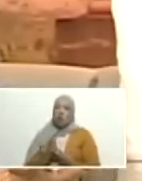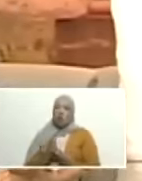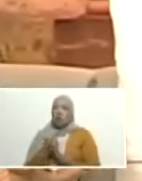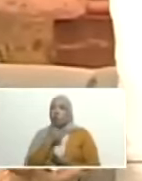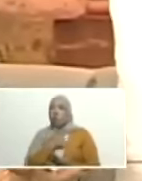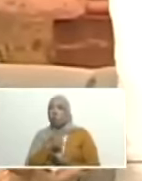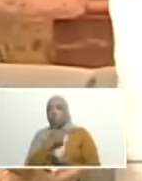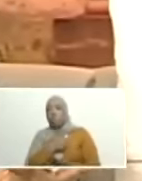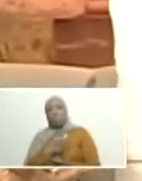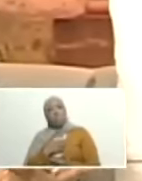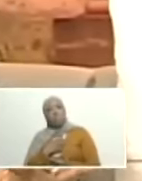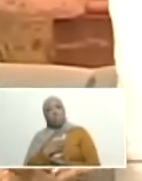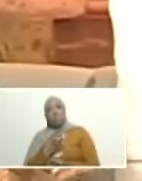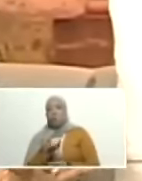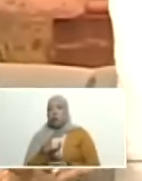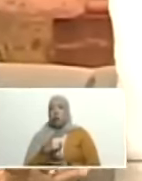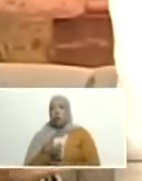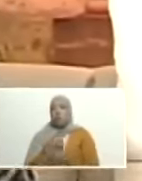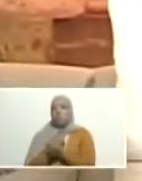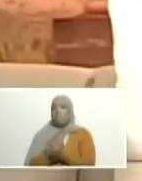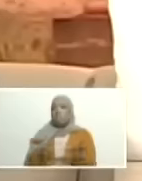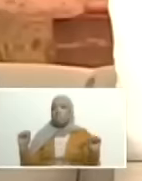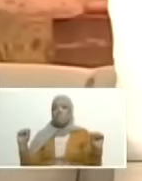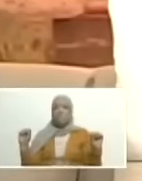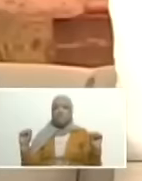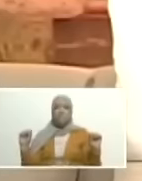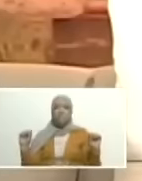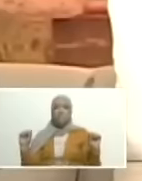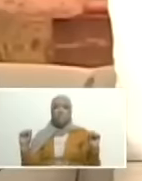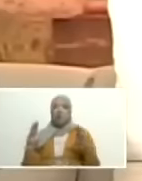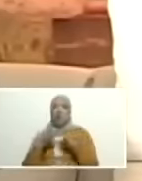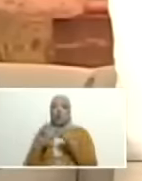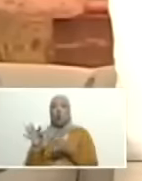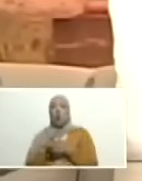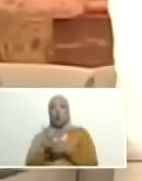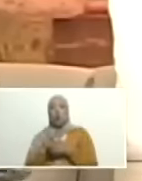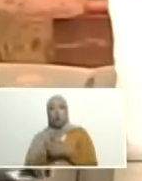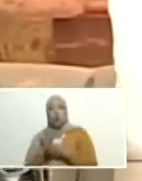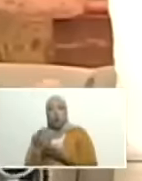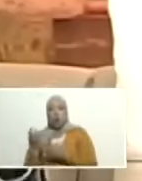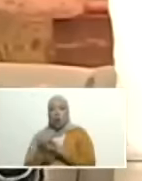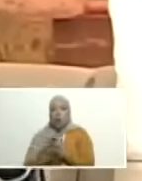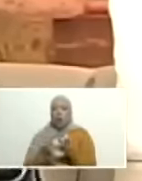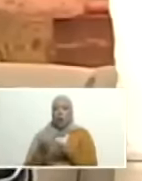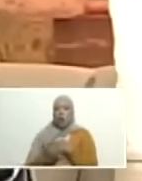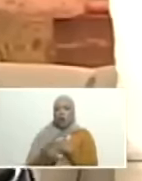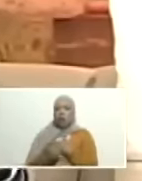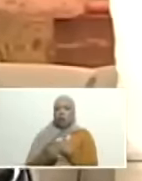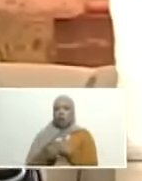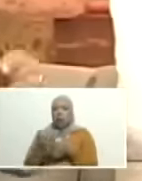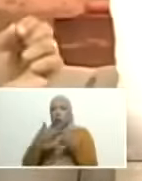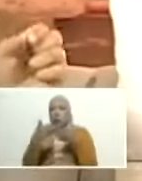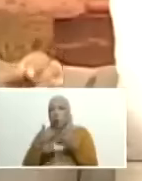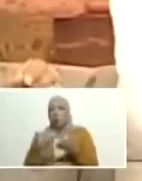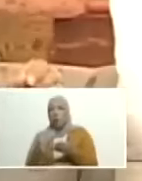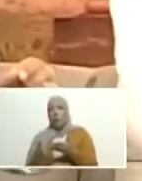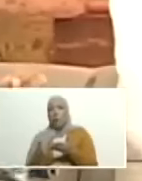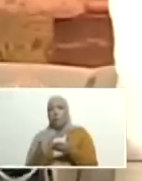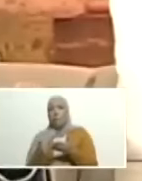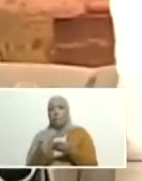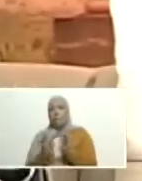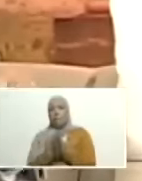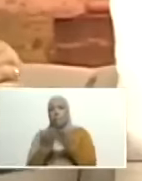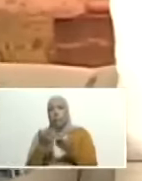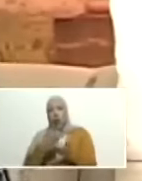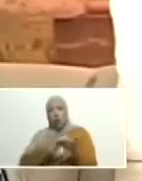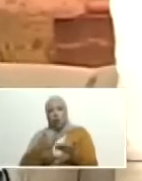no fue posible. Ahora todos estos funcionarios que salieron y pelearon con Trump escribieron libros y dejaron allí